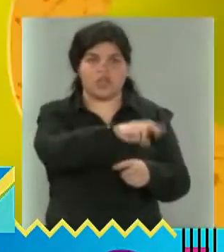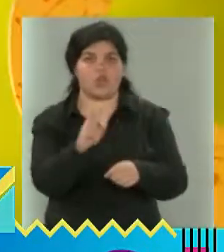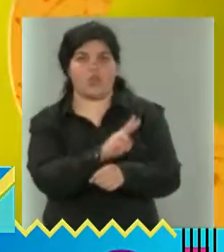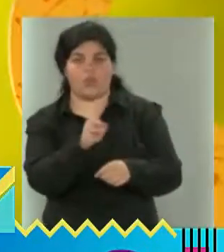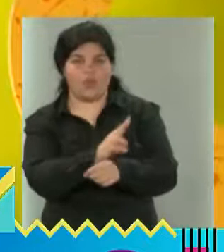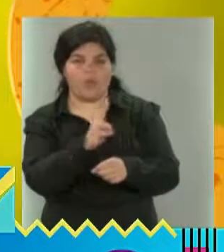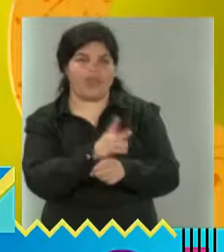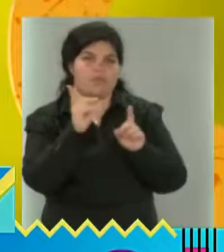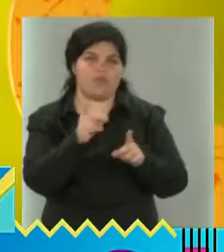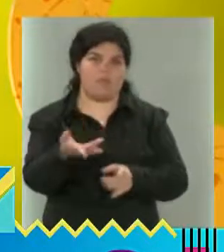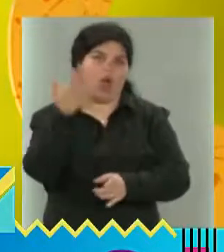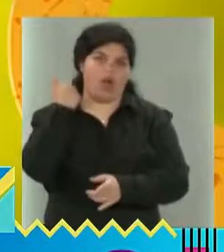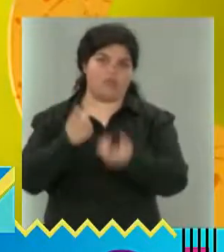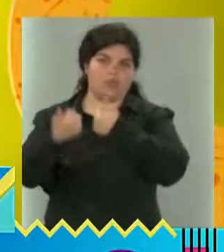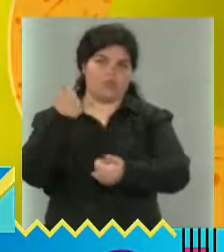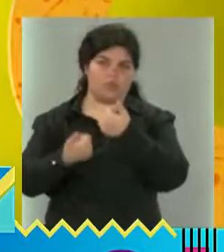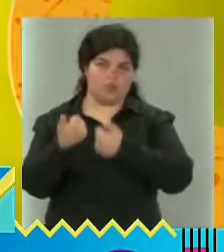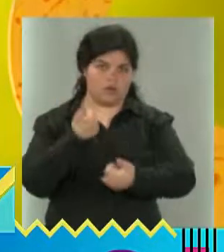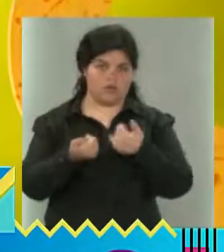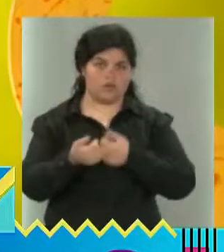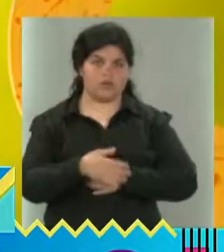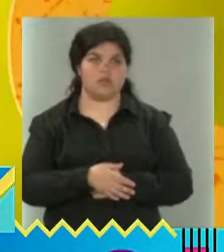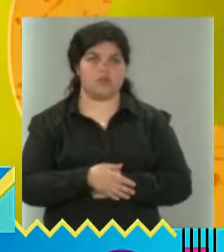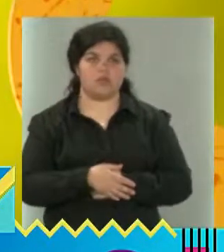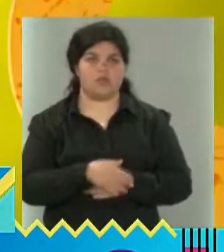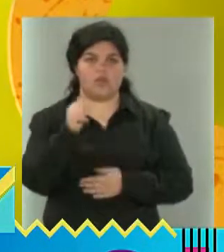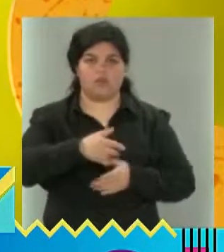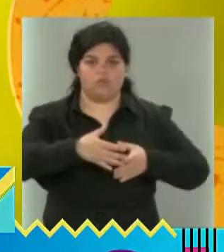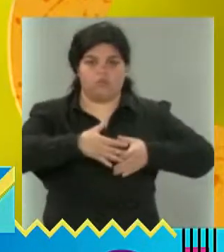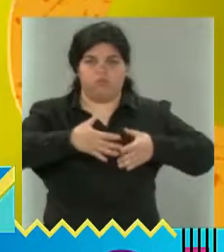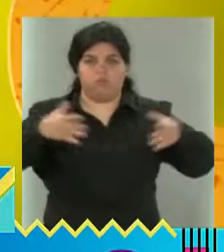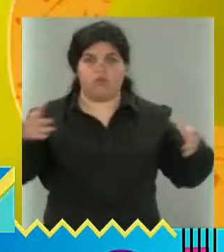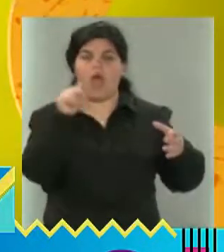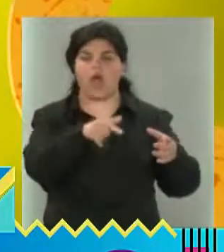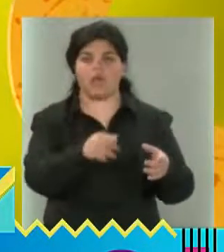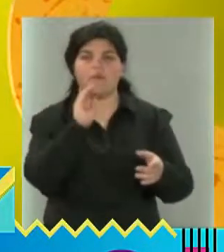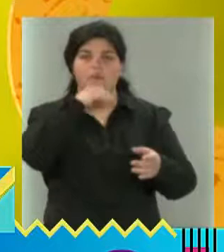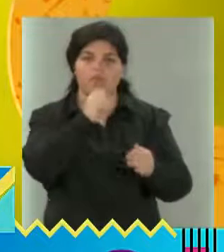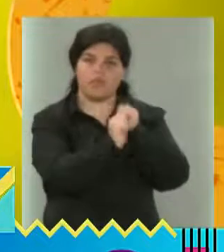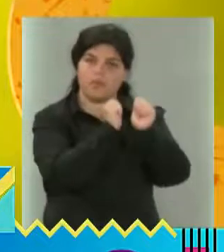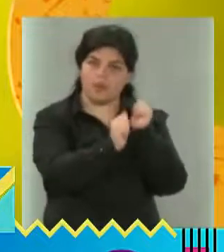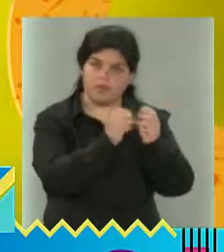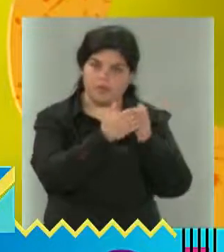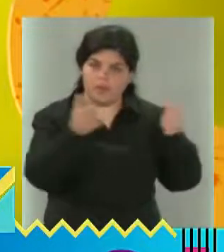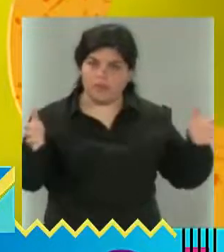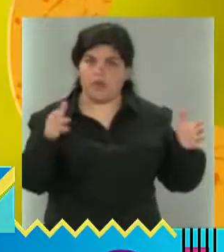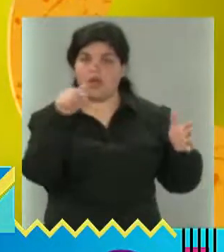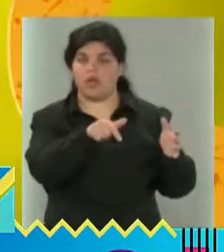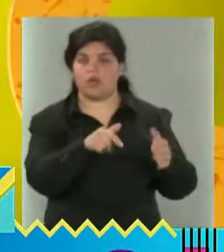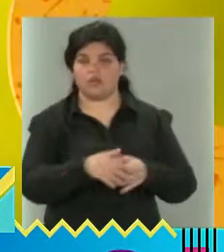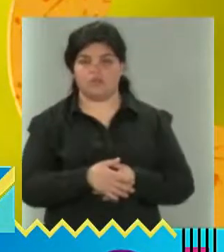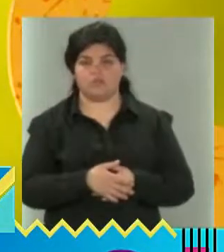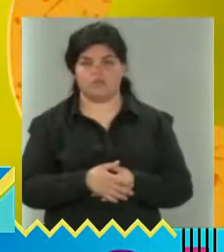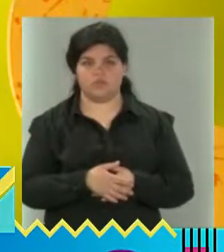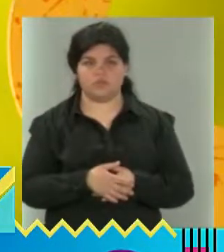como comentaban recién, el proceso de masificación, digamos, de la viticultura, de que pareciera que la escala